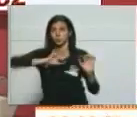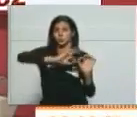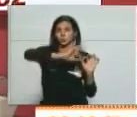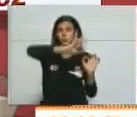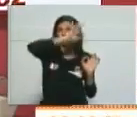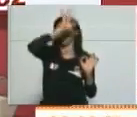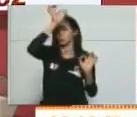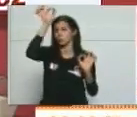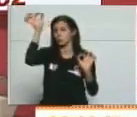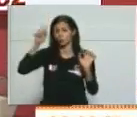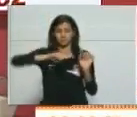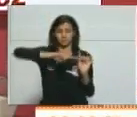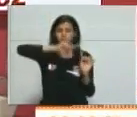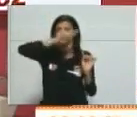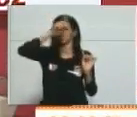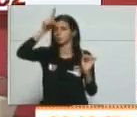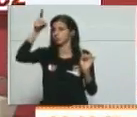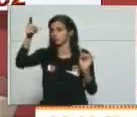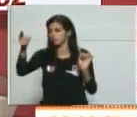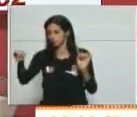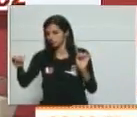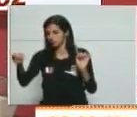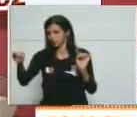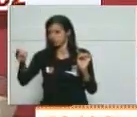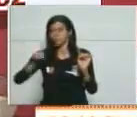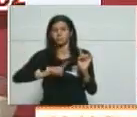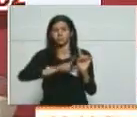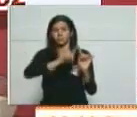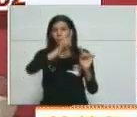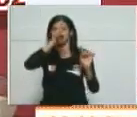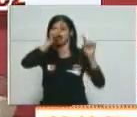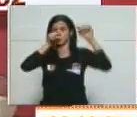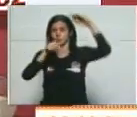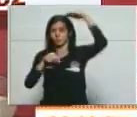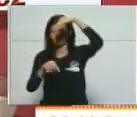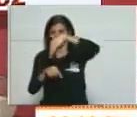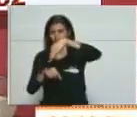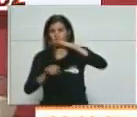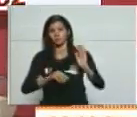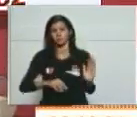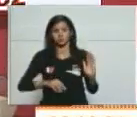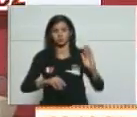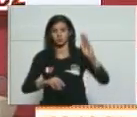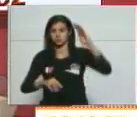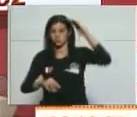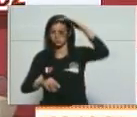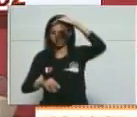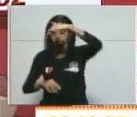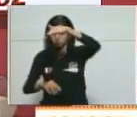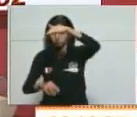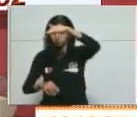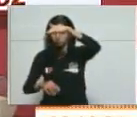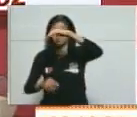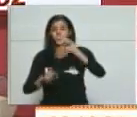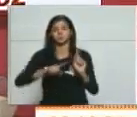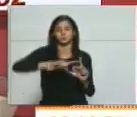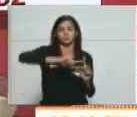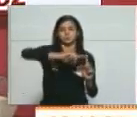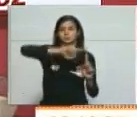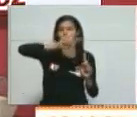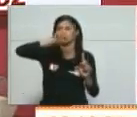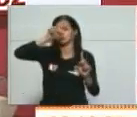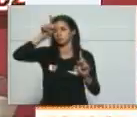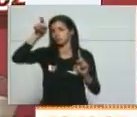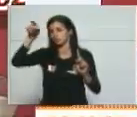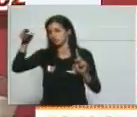angular, hace que éste, al alcanzar su punto máximo, comience a descender, siguiendo el arco de la parábola mientras va perdiendo la fuerza y